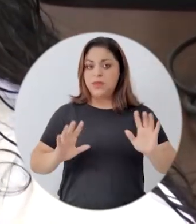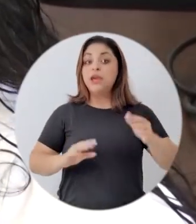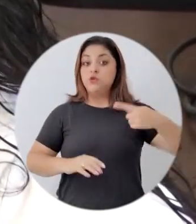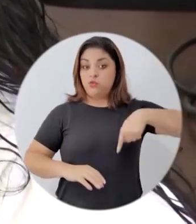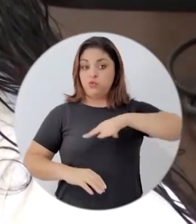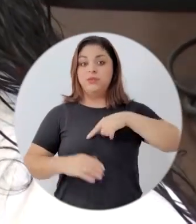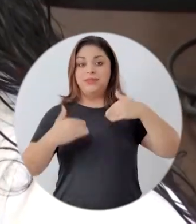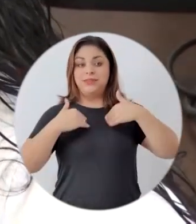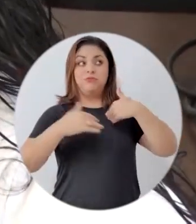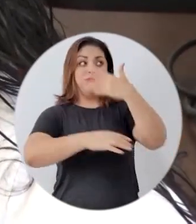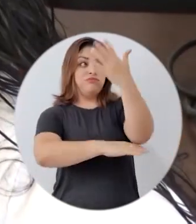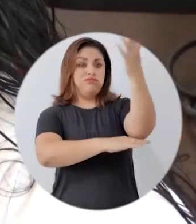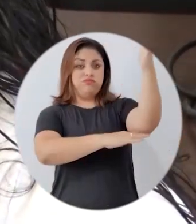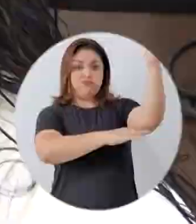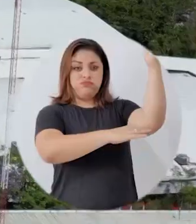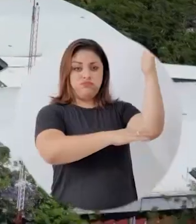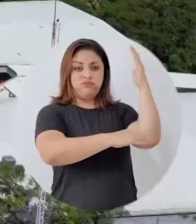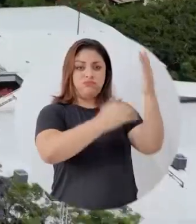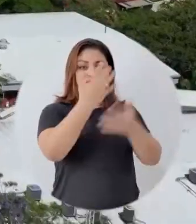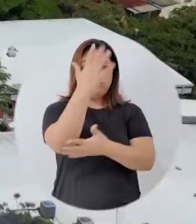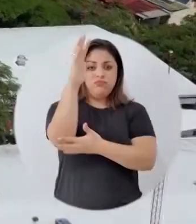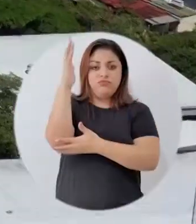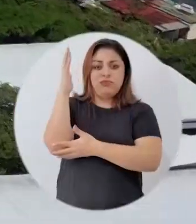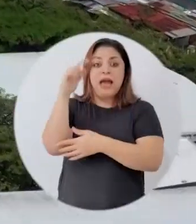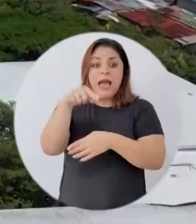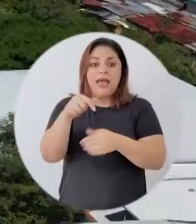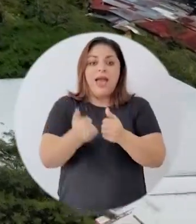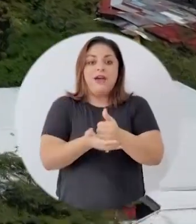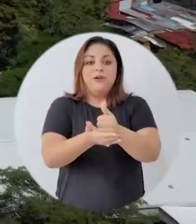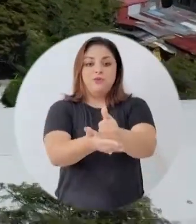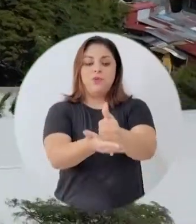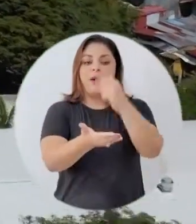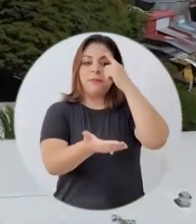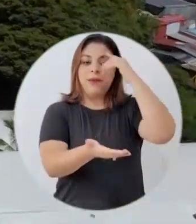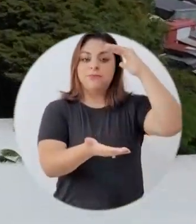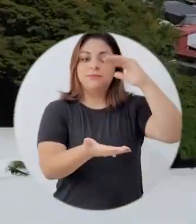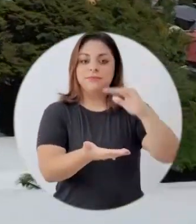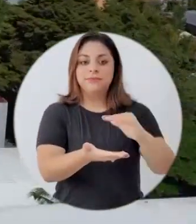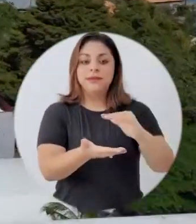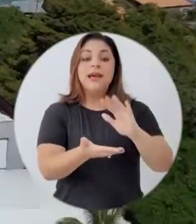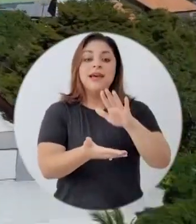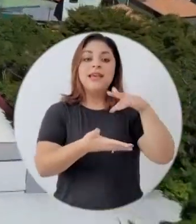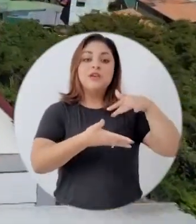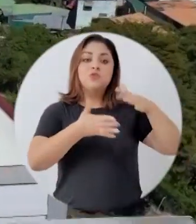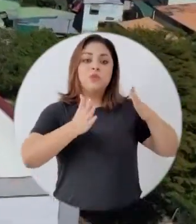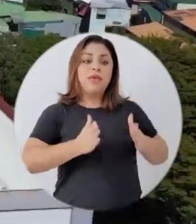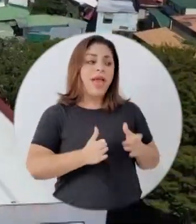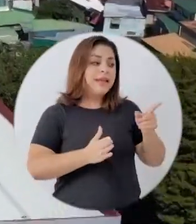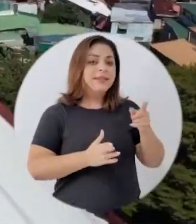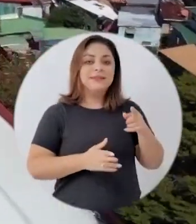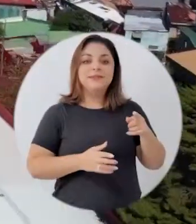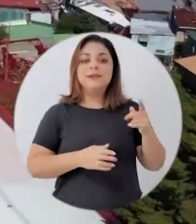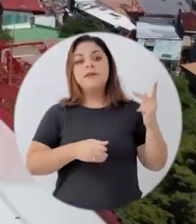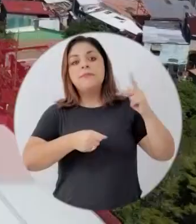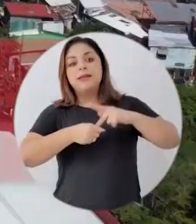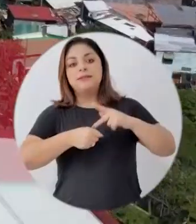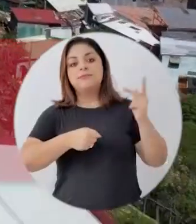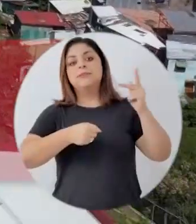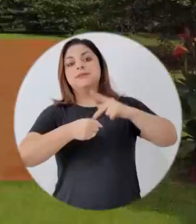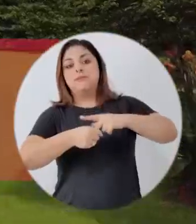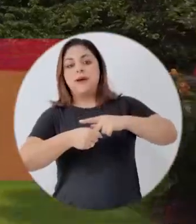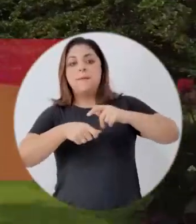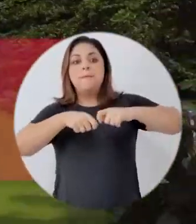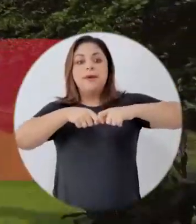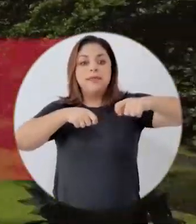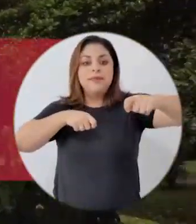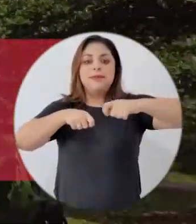forestal nos permite hacer la mayoría de la compensación de las emisiones que tenemos. Y los estudiantes que participan en estas mediciones